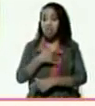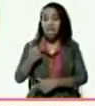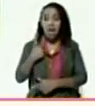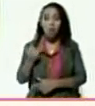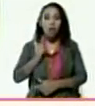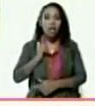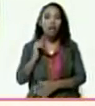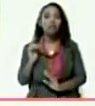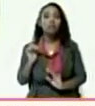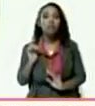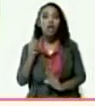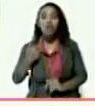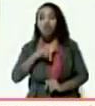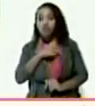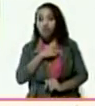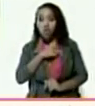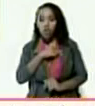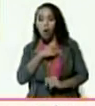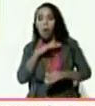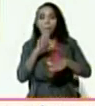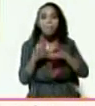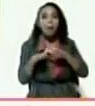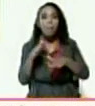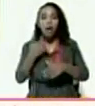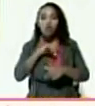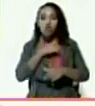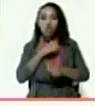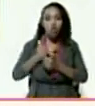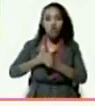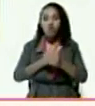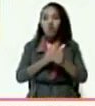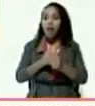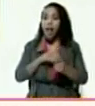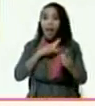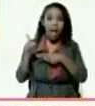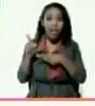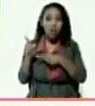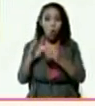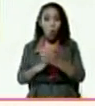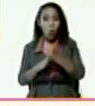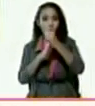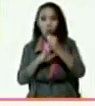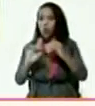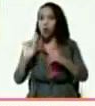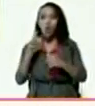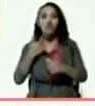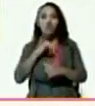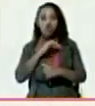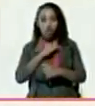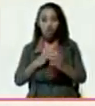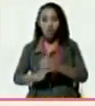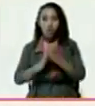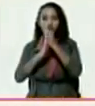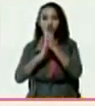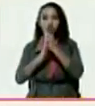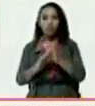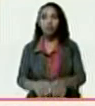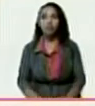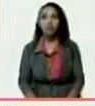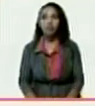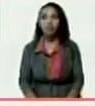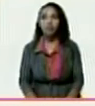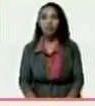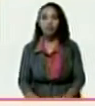pero en todos vamos a llevar el paso nosotros, no van a llevar el paso ellos, lo vamos a llevar nosotros.